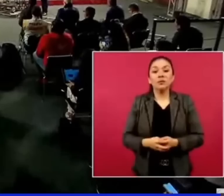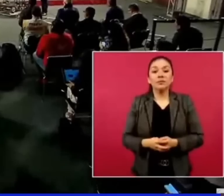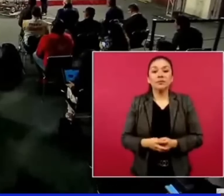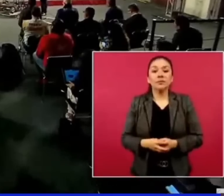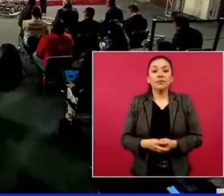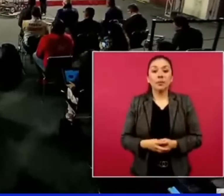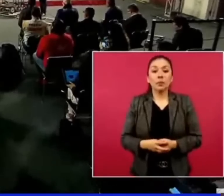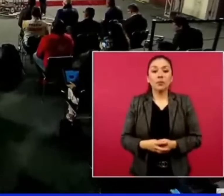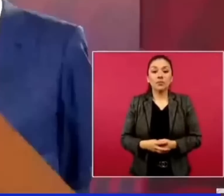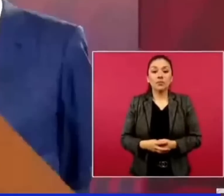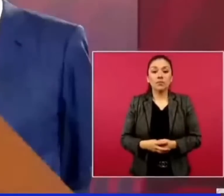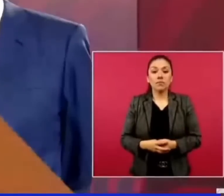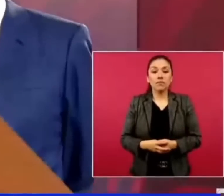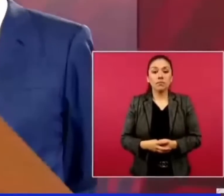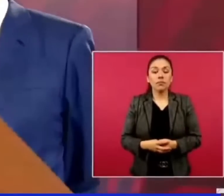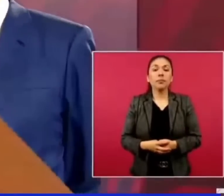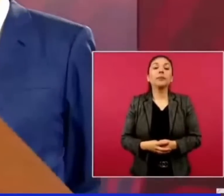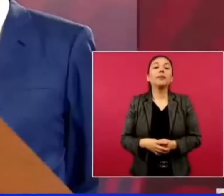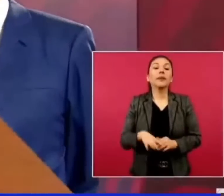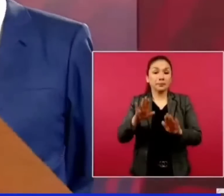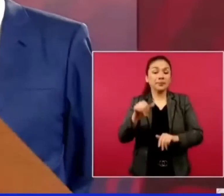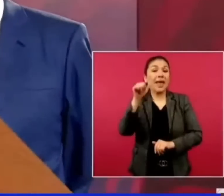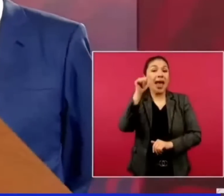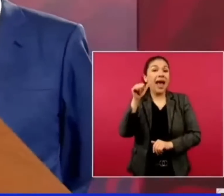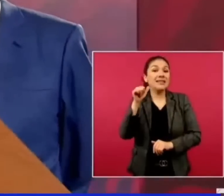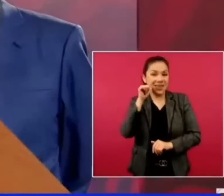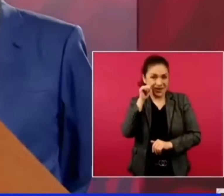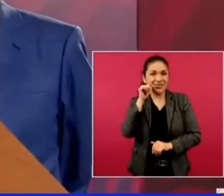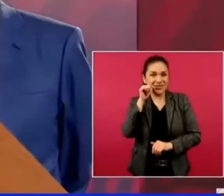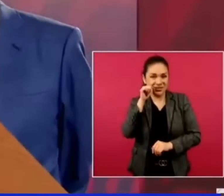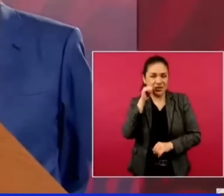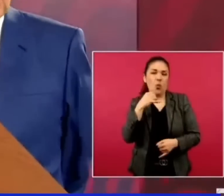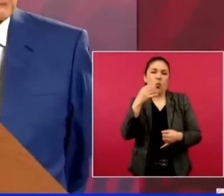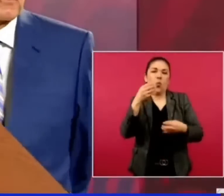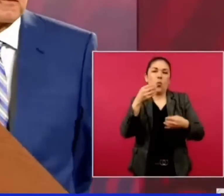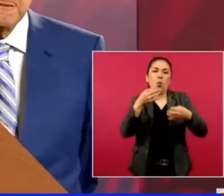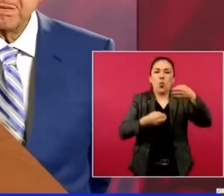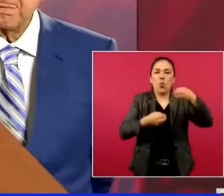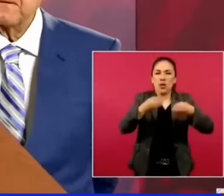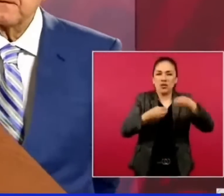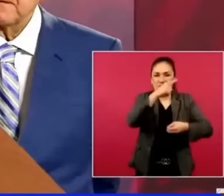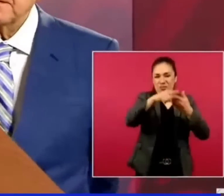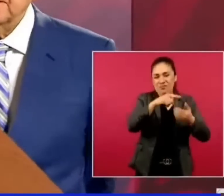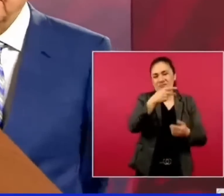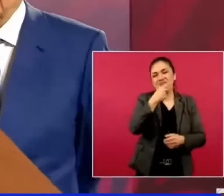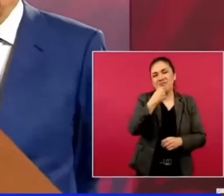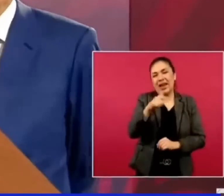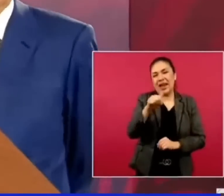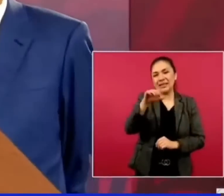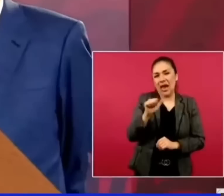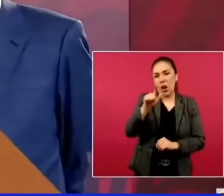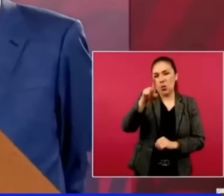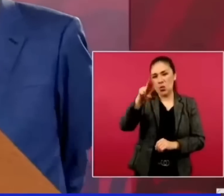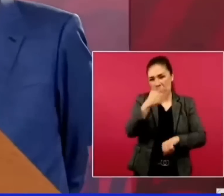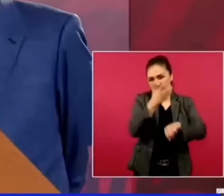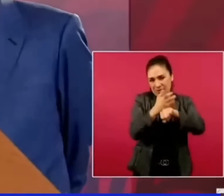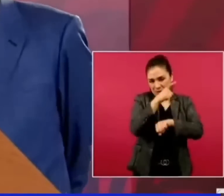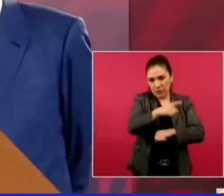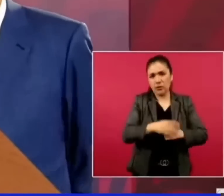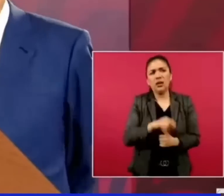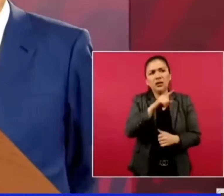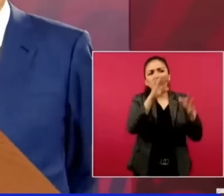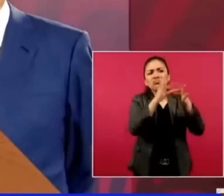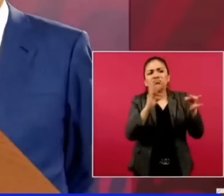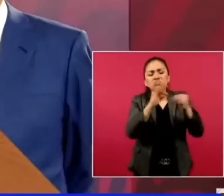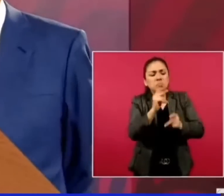tratar. Ayer en el juicio de García Luna se habló de que ¿dónde estaba el